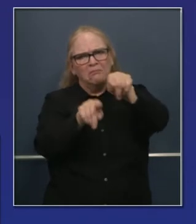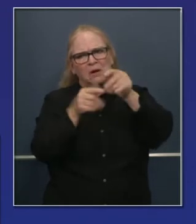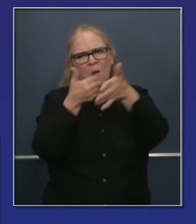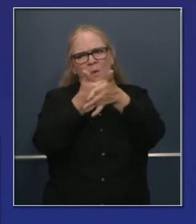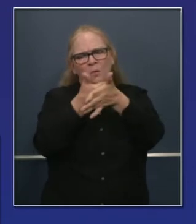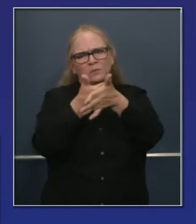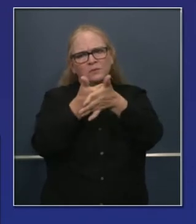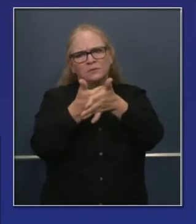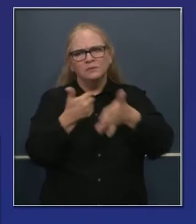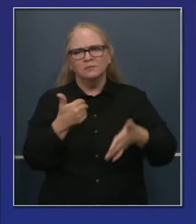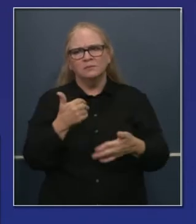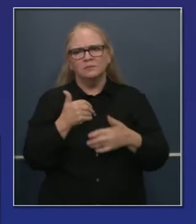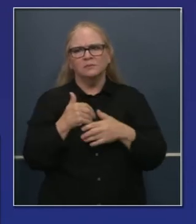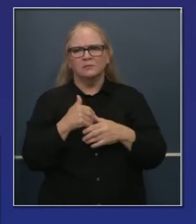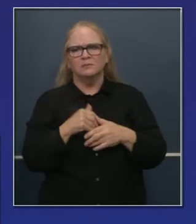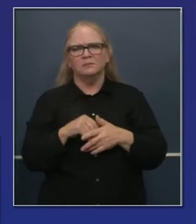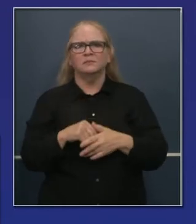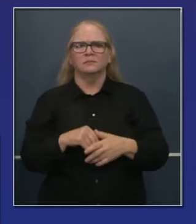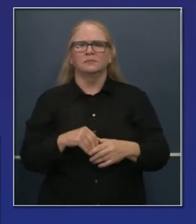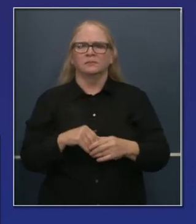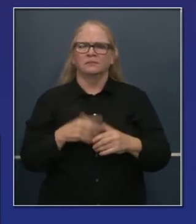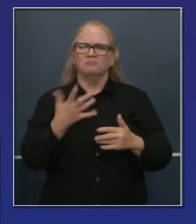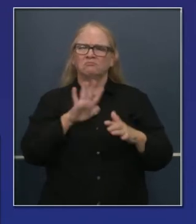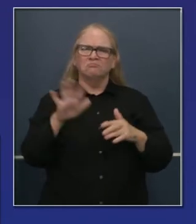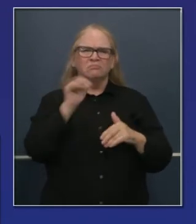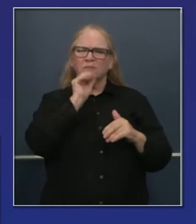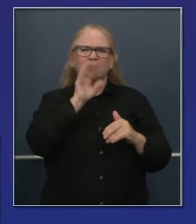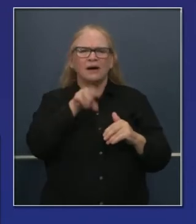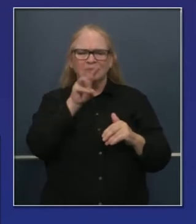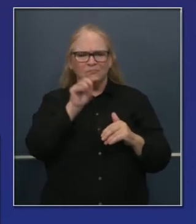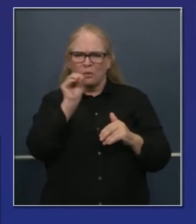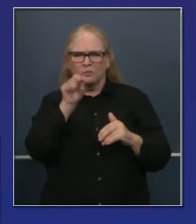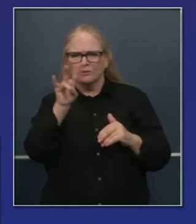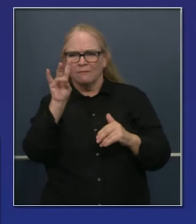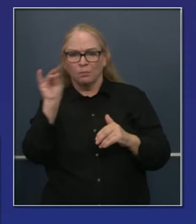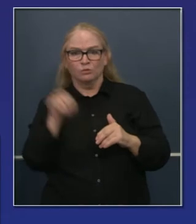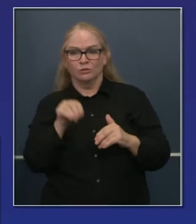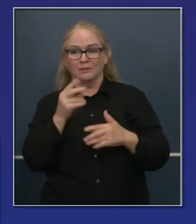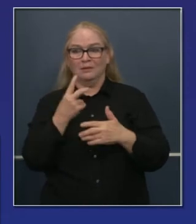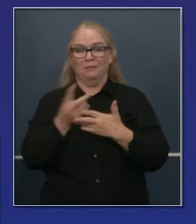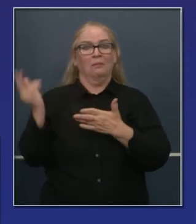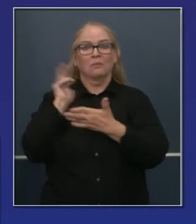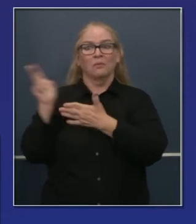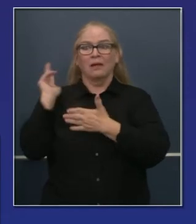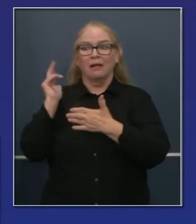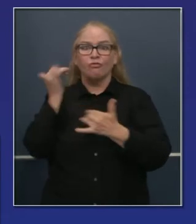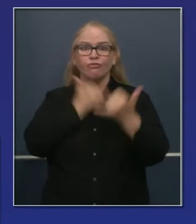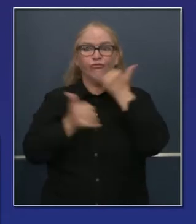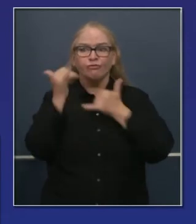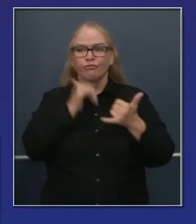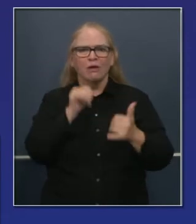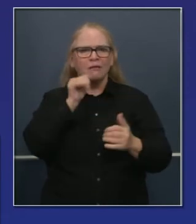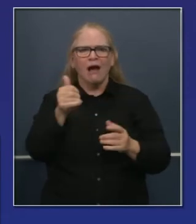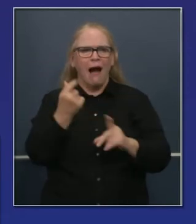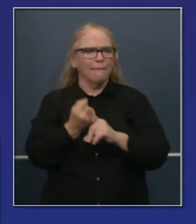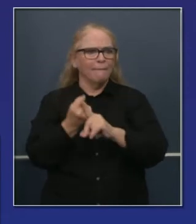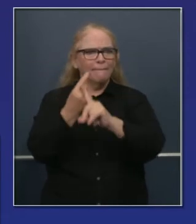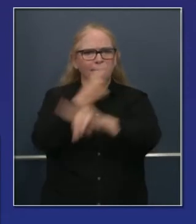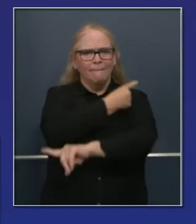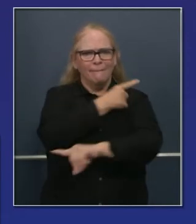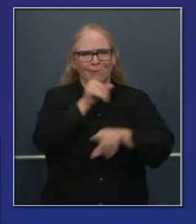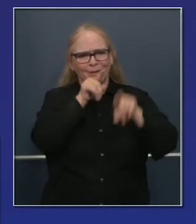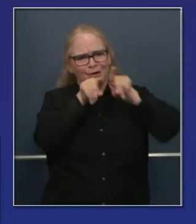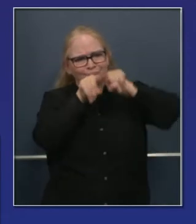al tanto con la información comparado al 7 por ciento a inicios de agosto pero en para resumir